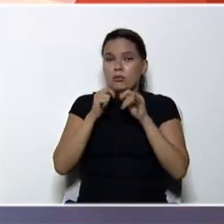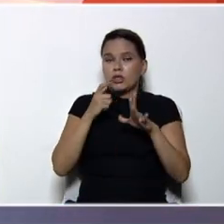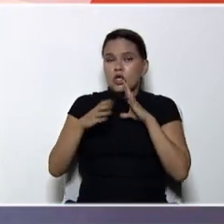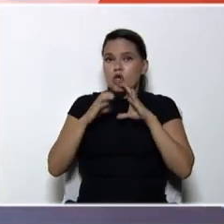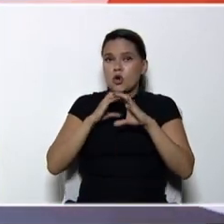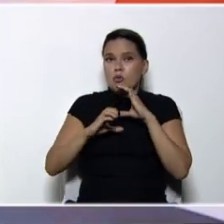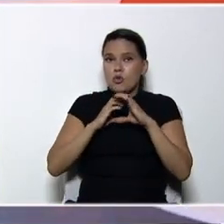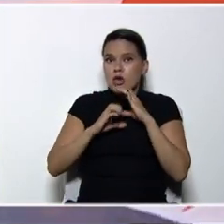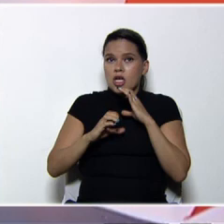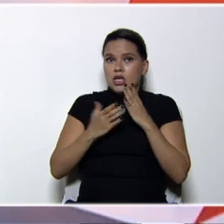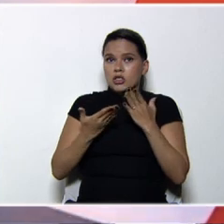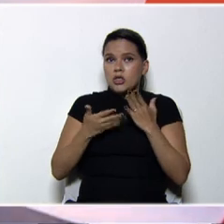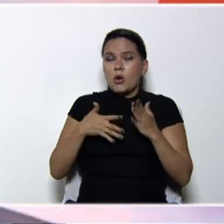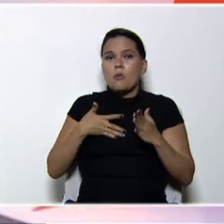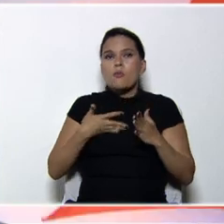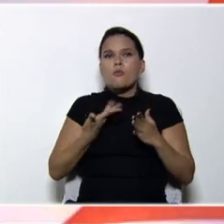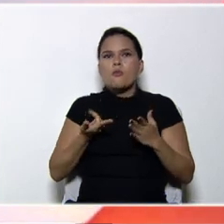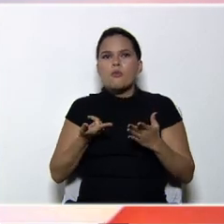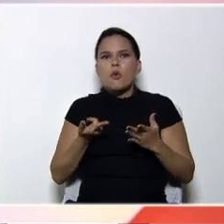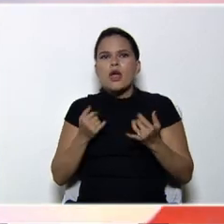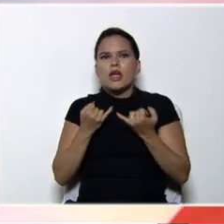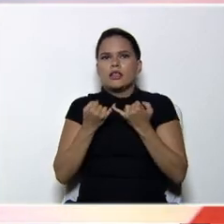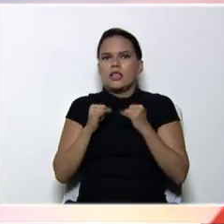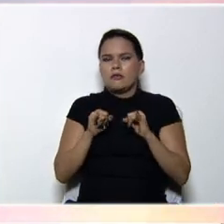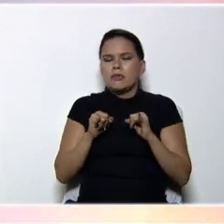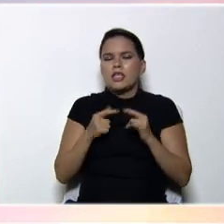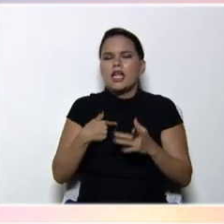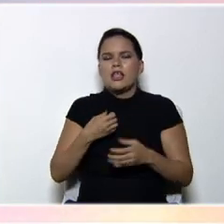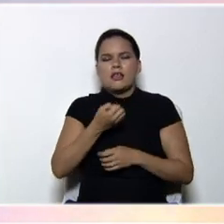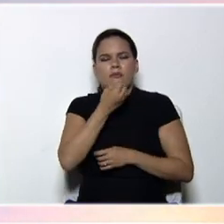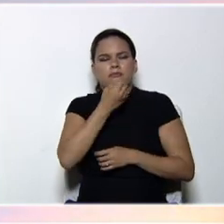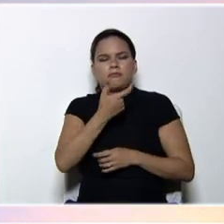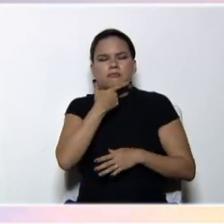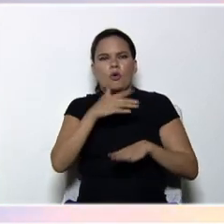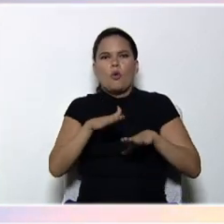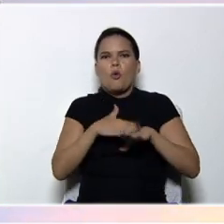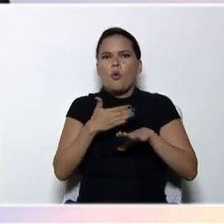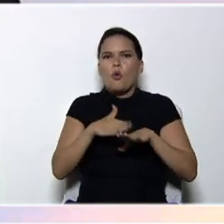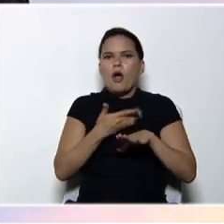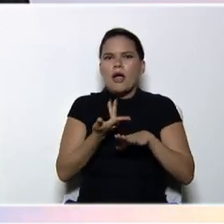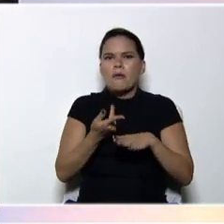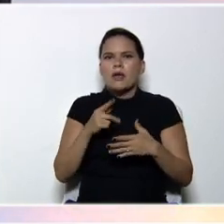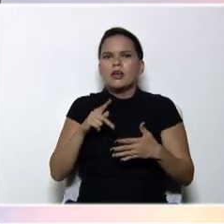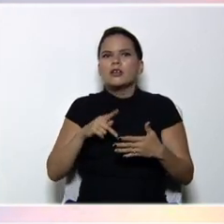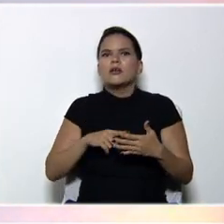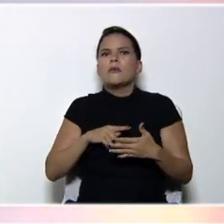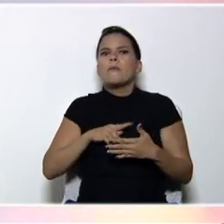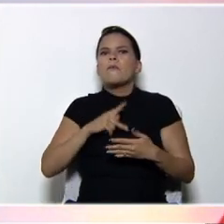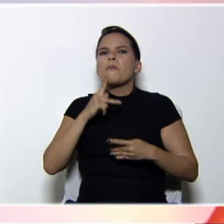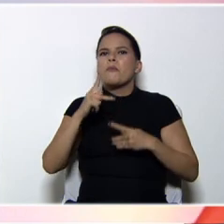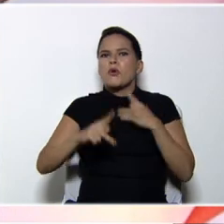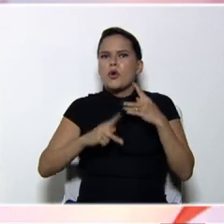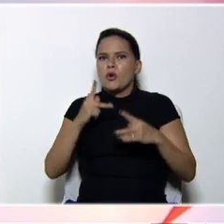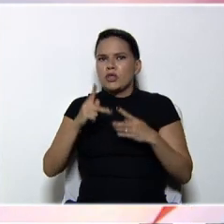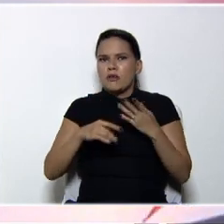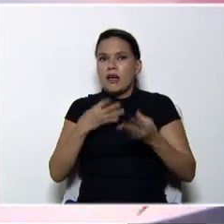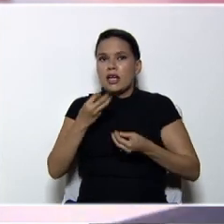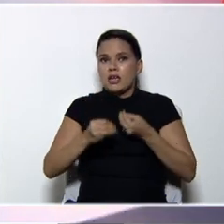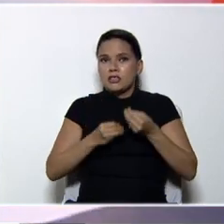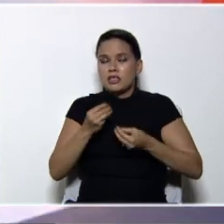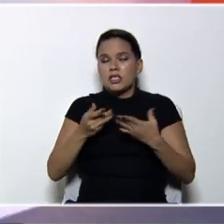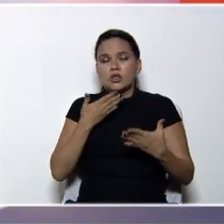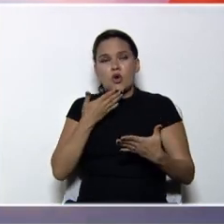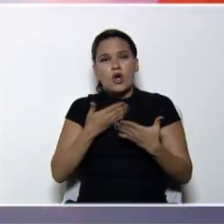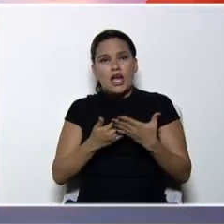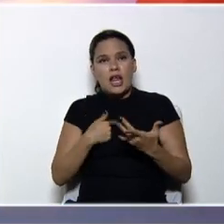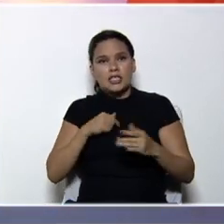y comunicación puedan concluir este maravilloso jueves de pedagogía productiva que se hizo posible